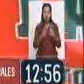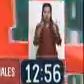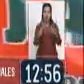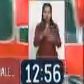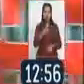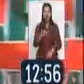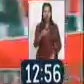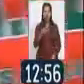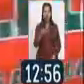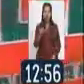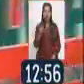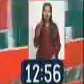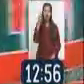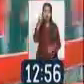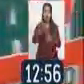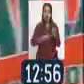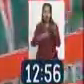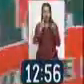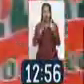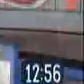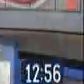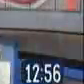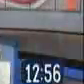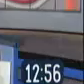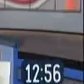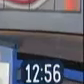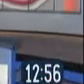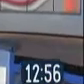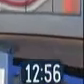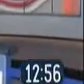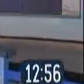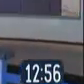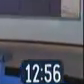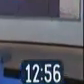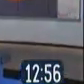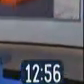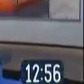la darán a conocer en los próximos meses. El Comité Cívico Potosí.